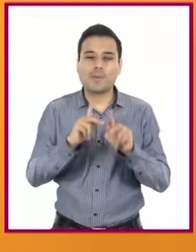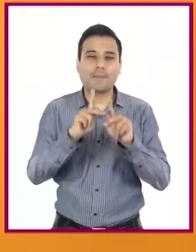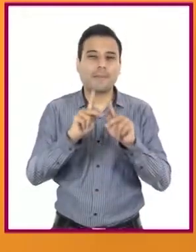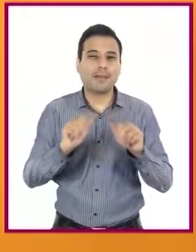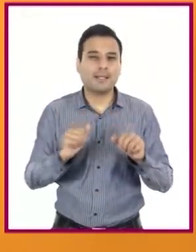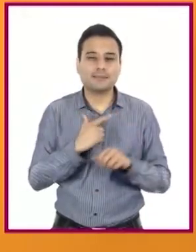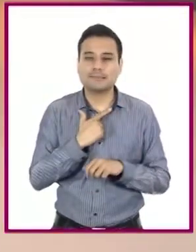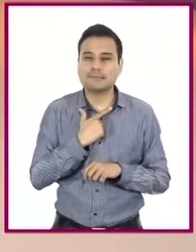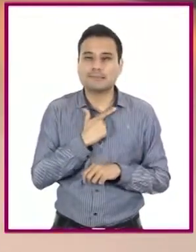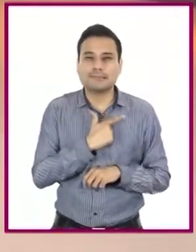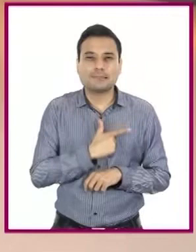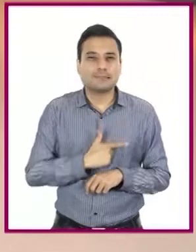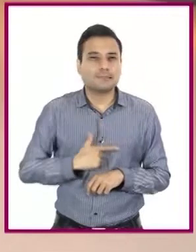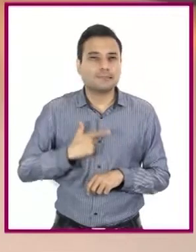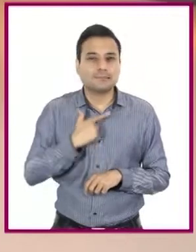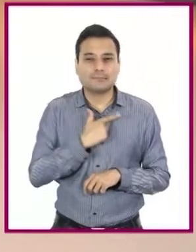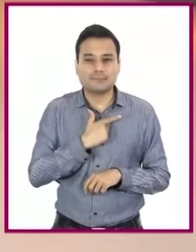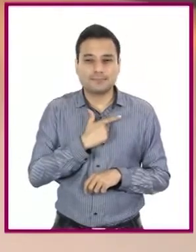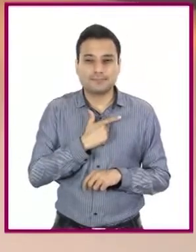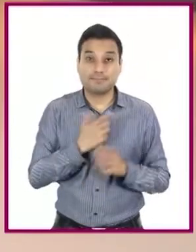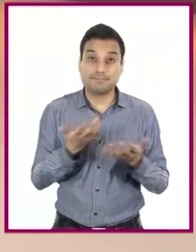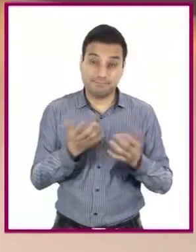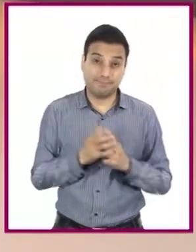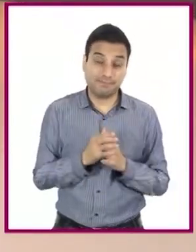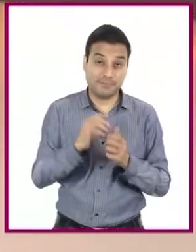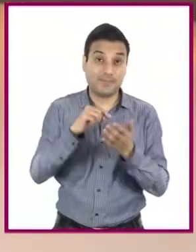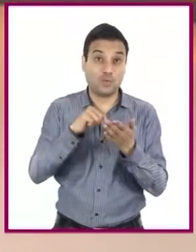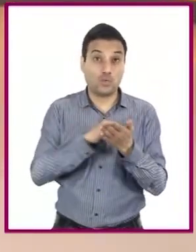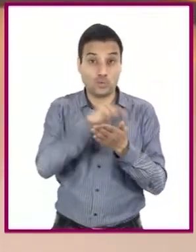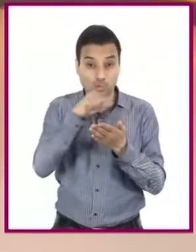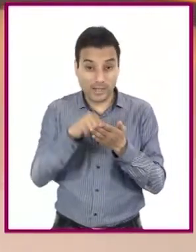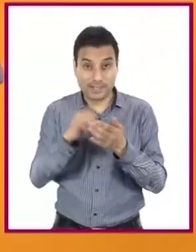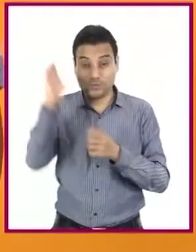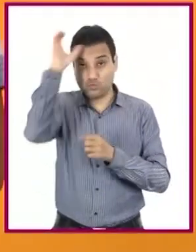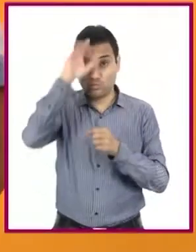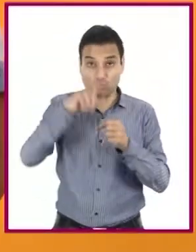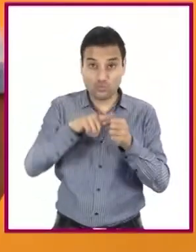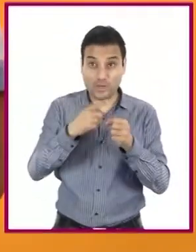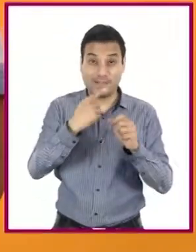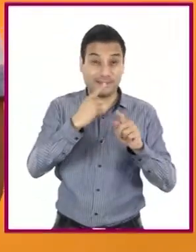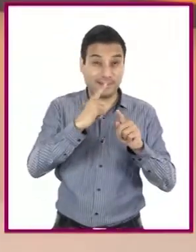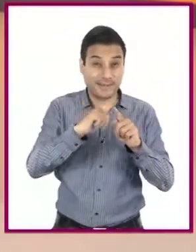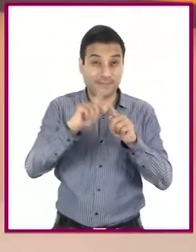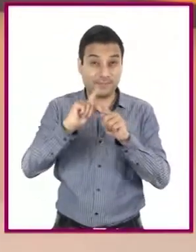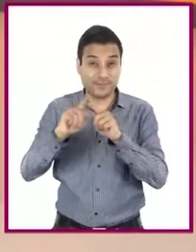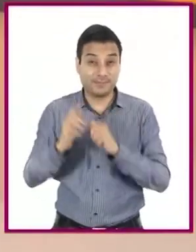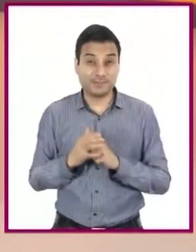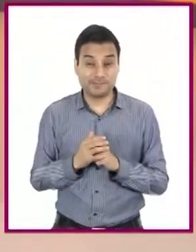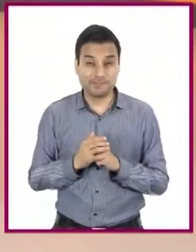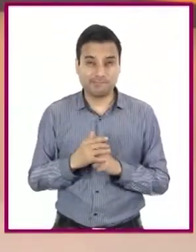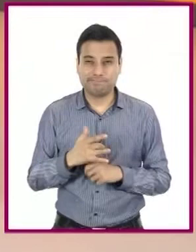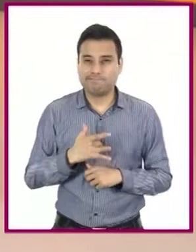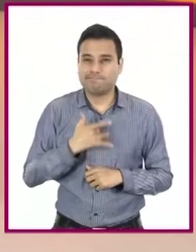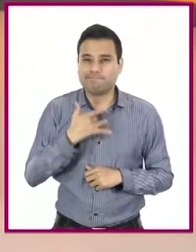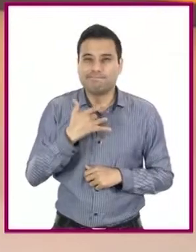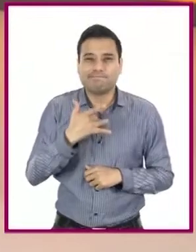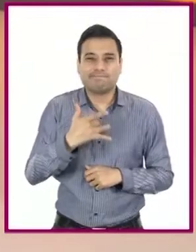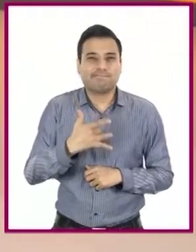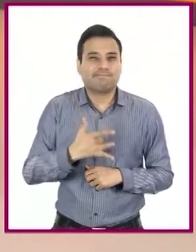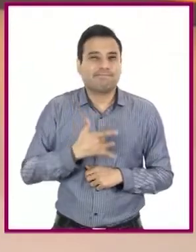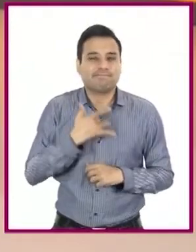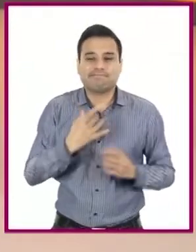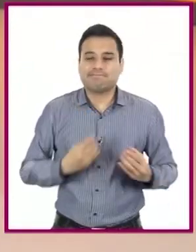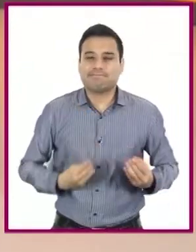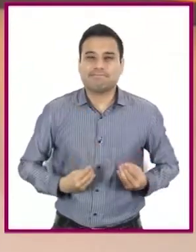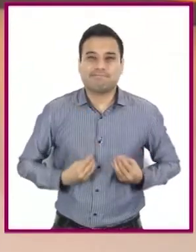encantaba. Y es que muchos lugares dedicados a la cultura y la creación artística generan